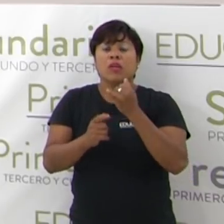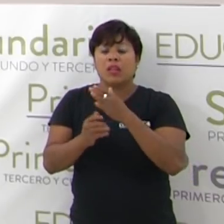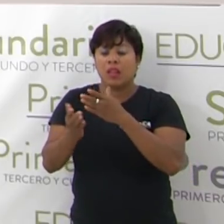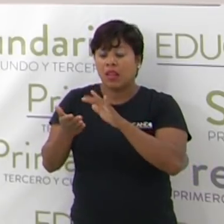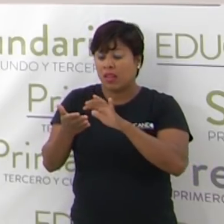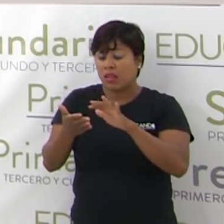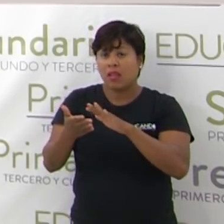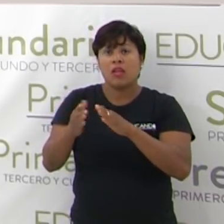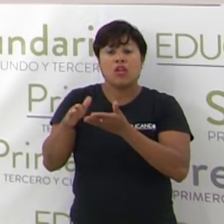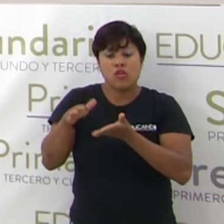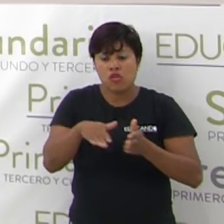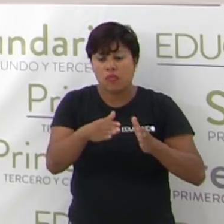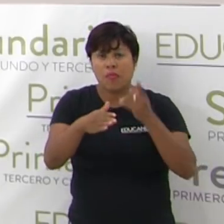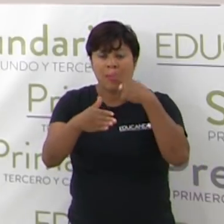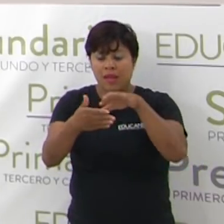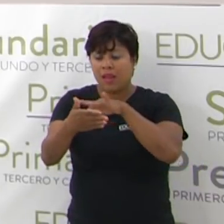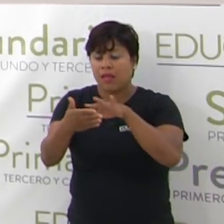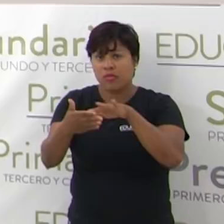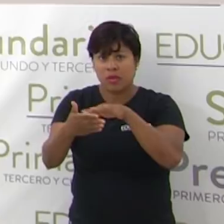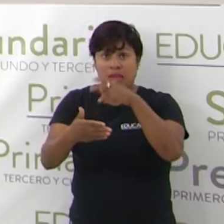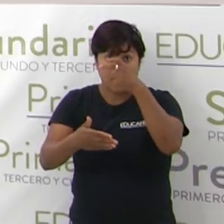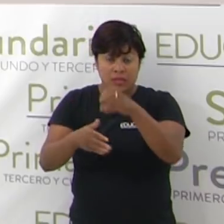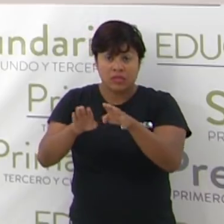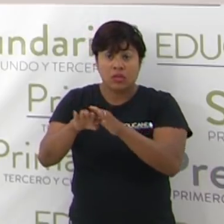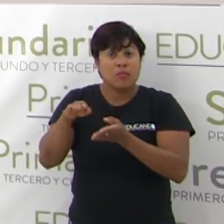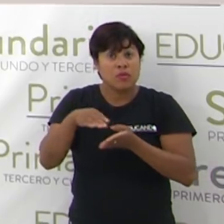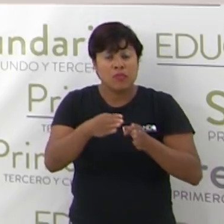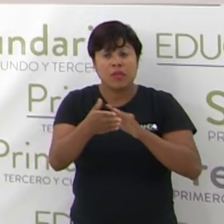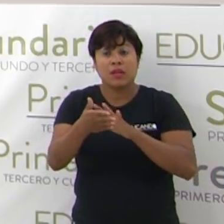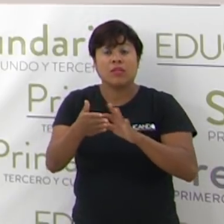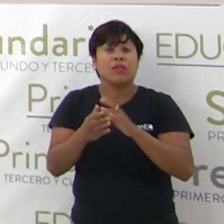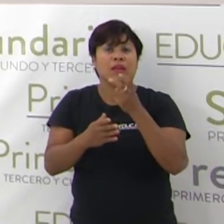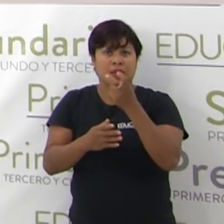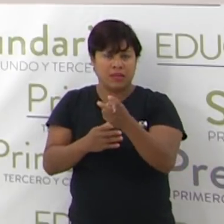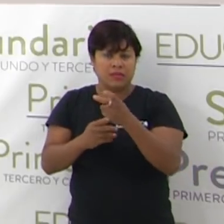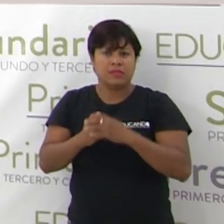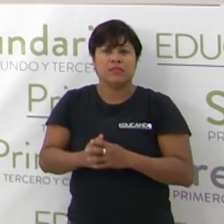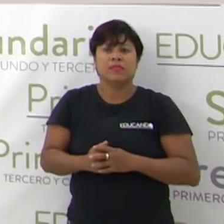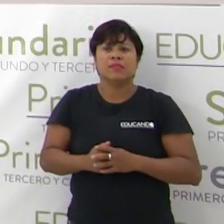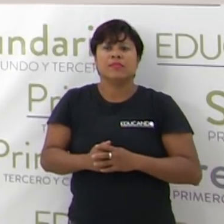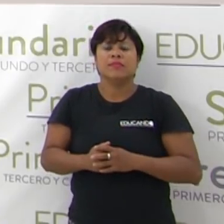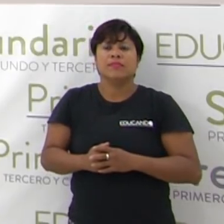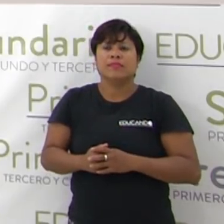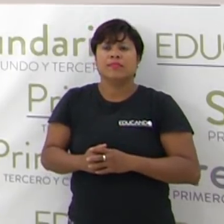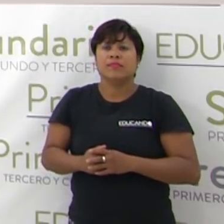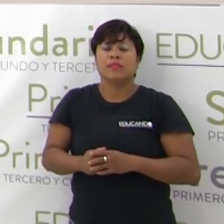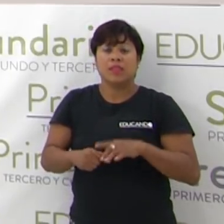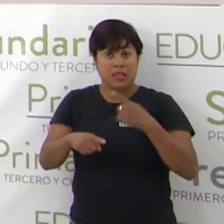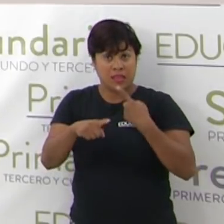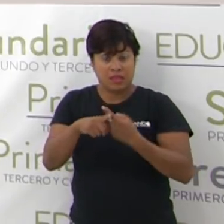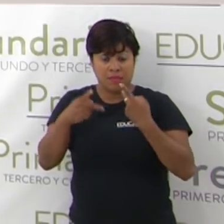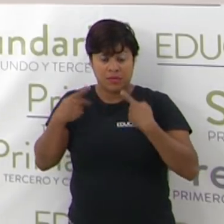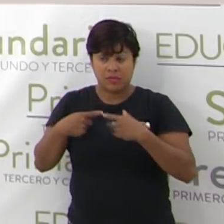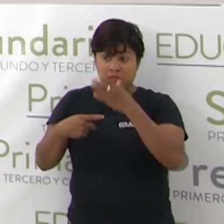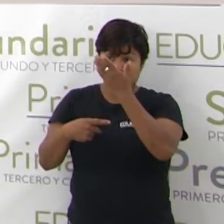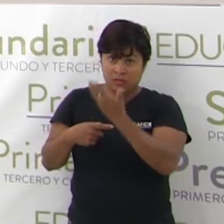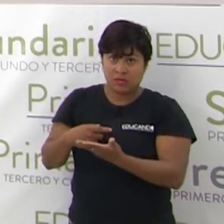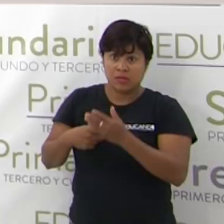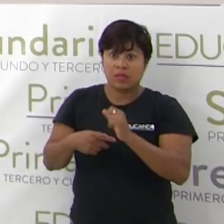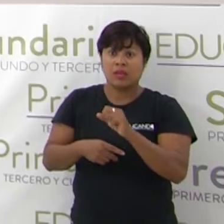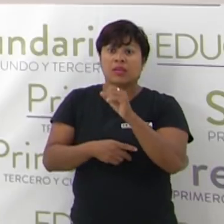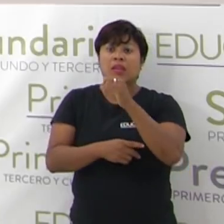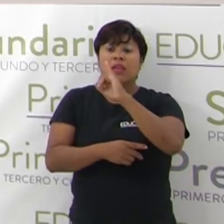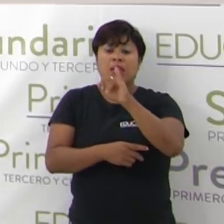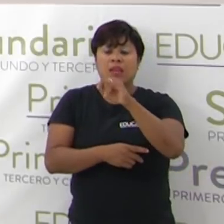llama, rumbo a la lectura. Y ese rumbo a la lectura es la narración. Y quien nos dio el taller es Gerardo